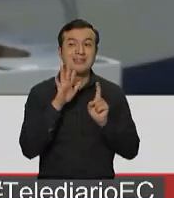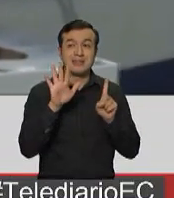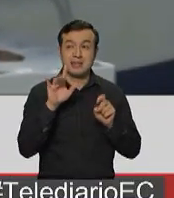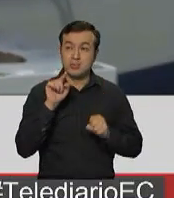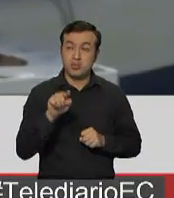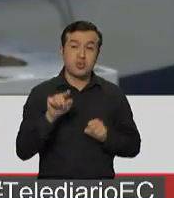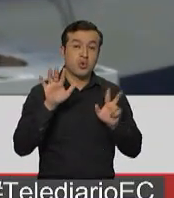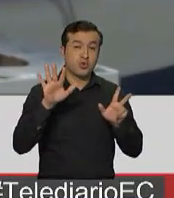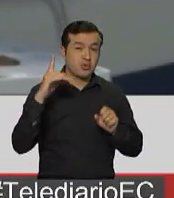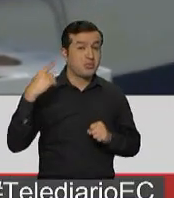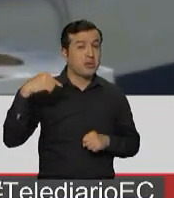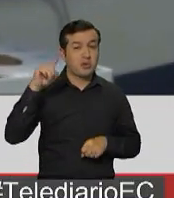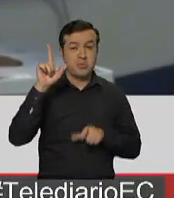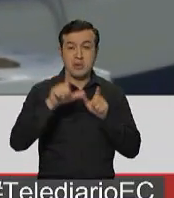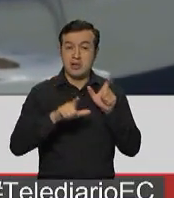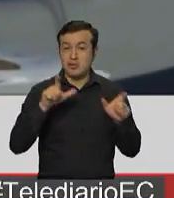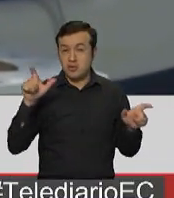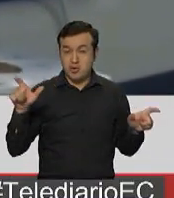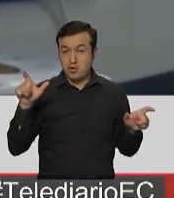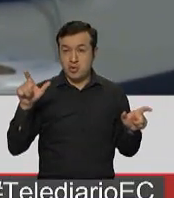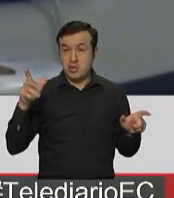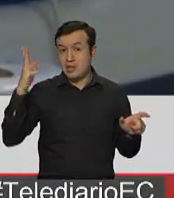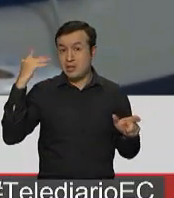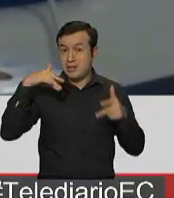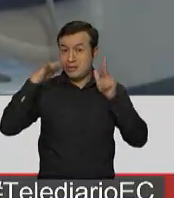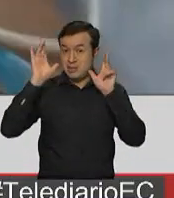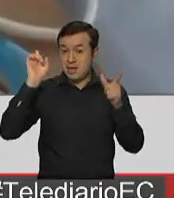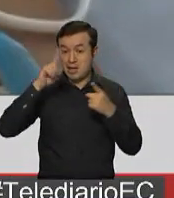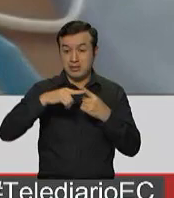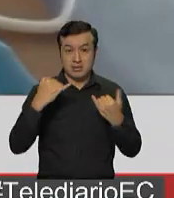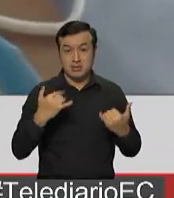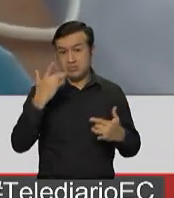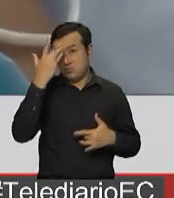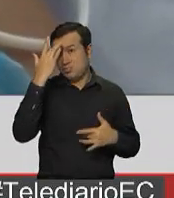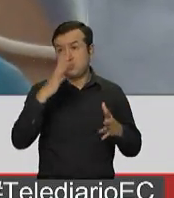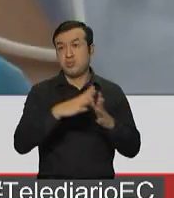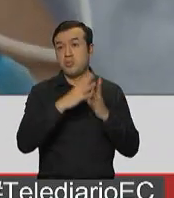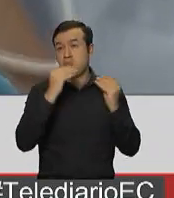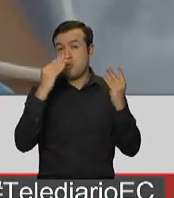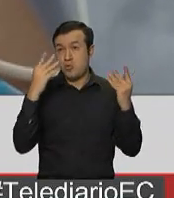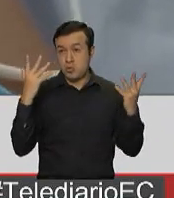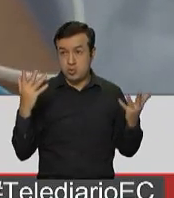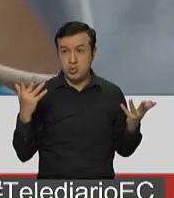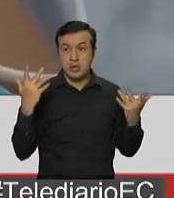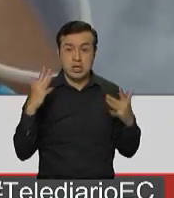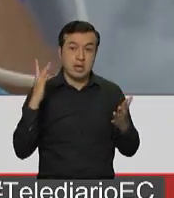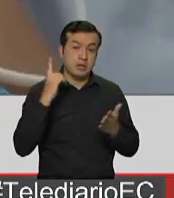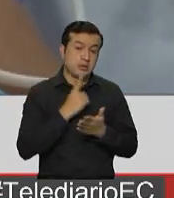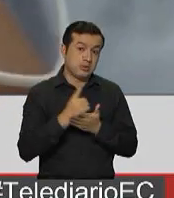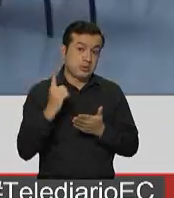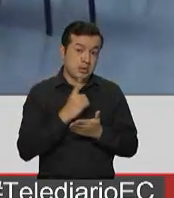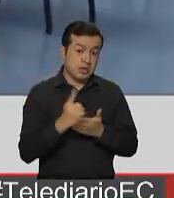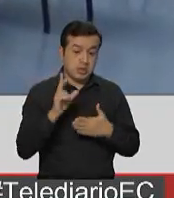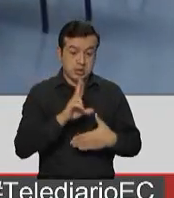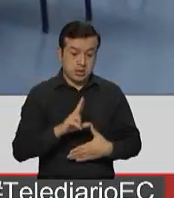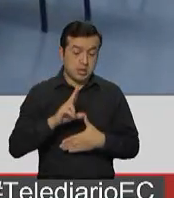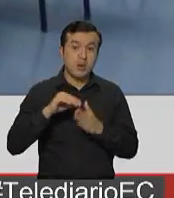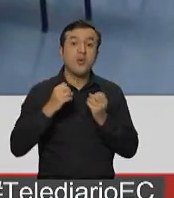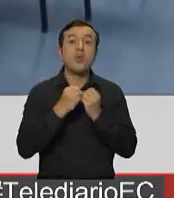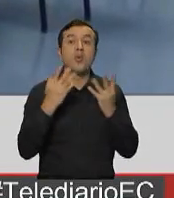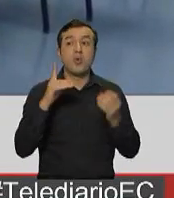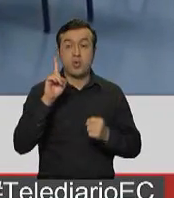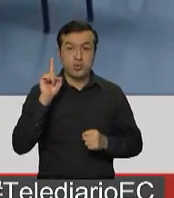personas desde que surgió en China a fines de diciembre. Epicentro de la pandemia, desde hace un par de semanas, América Latina suma más